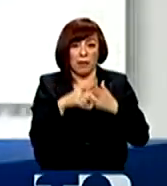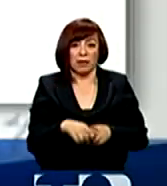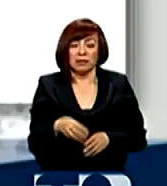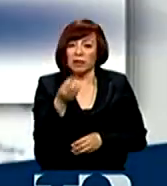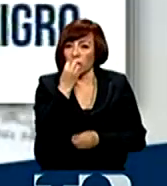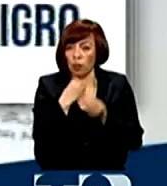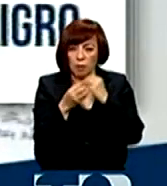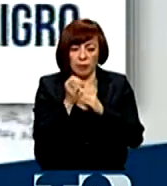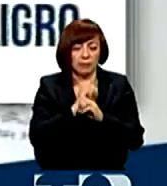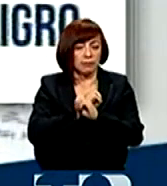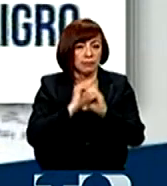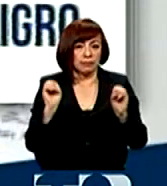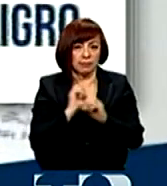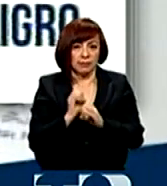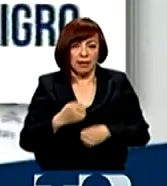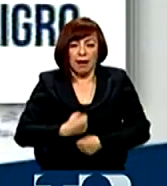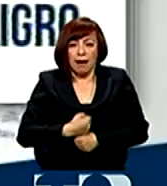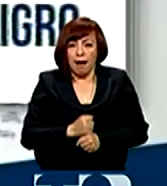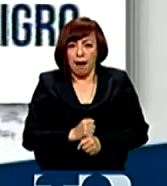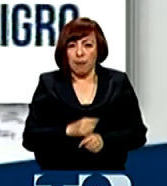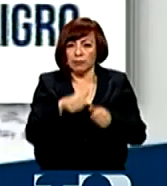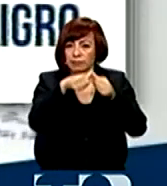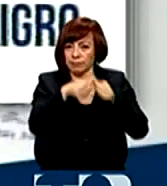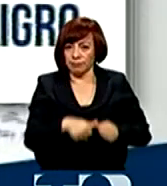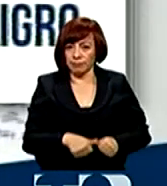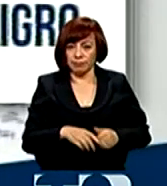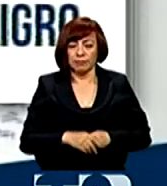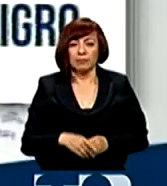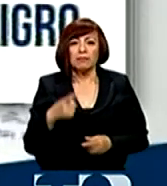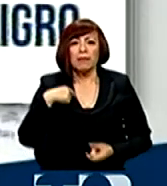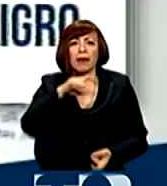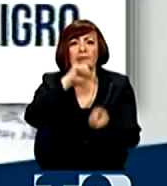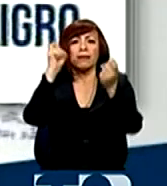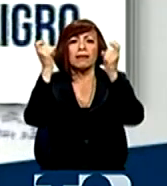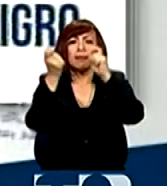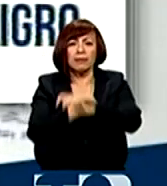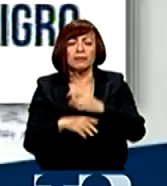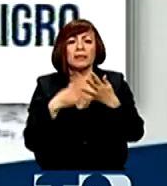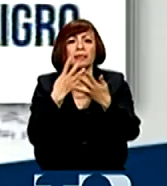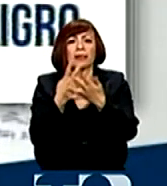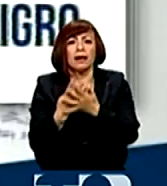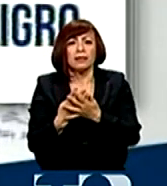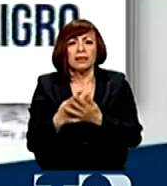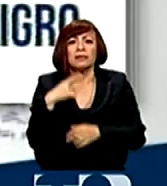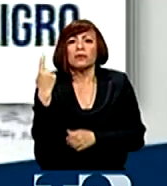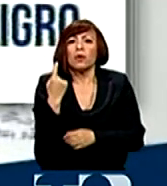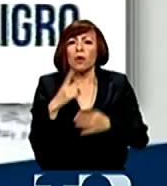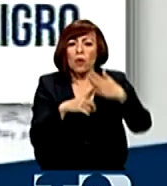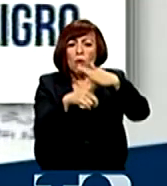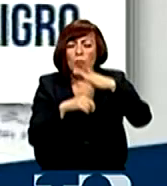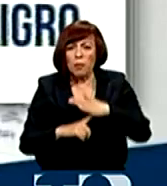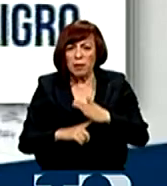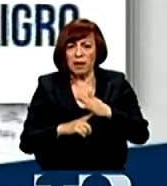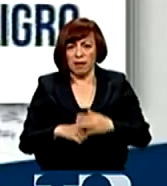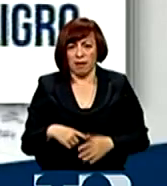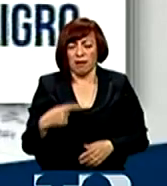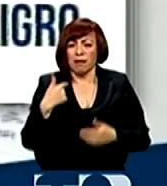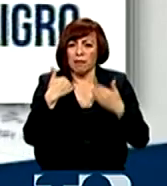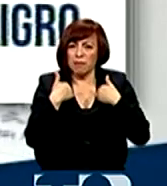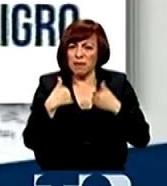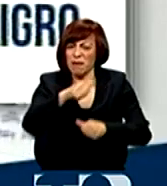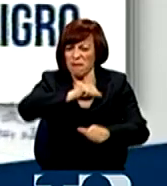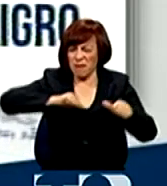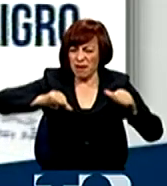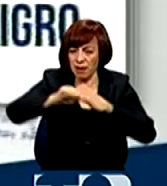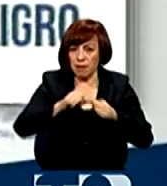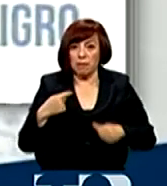dice: por el odio sin límites me han trasladado de la cárcel sin motivo, solo por humillarme, solo por venganza. Mi vida